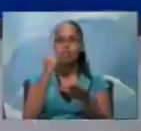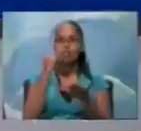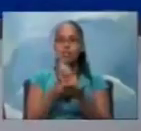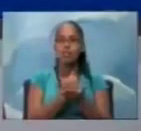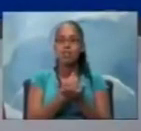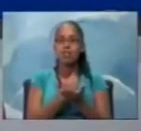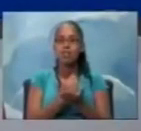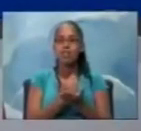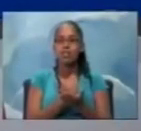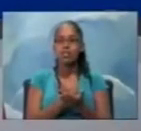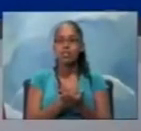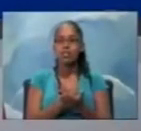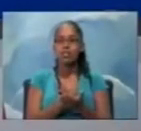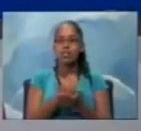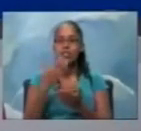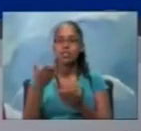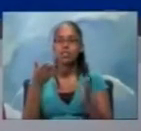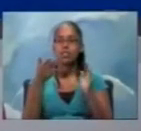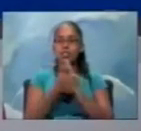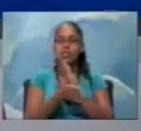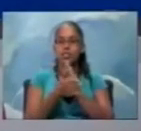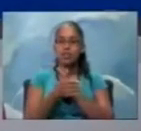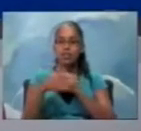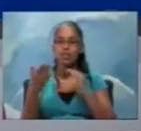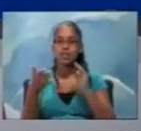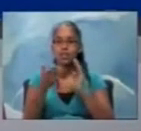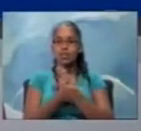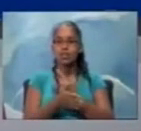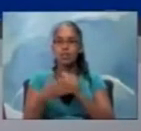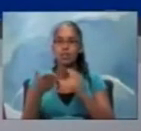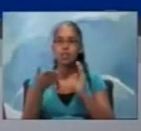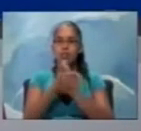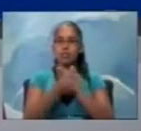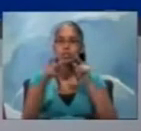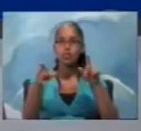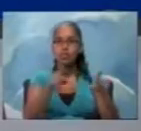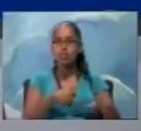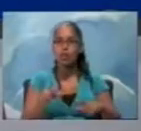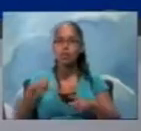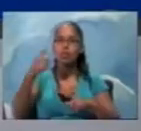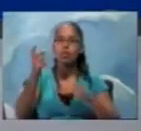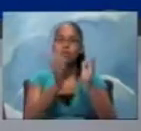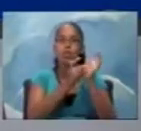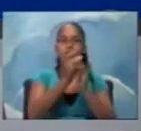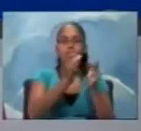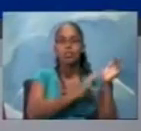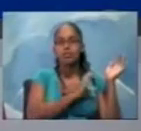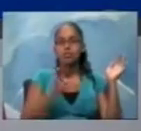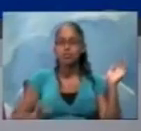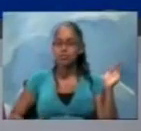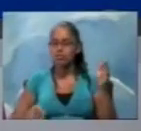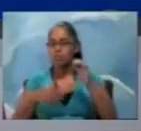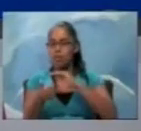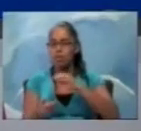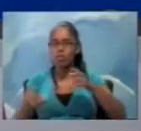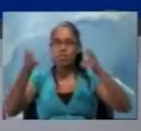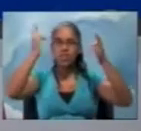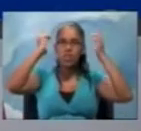¿Qué pasó? ¿Qué sucedió? ¿Qué pasó ahí? Cuando Jesucristo se bajó del